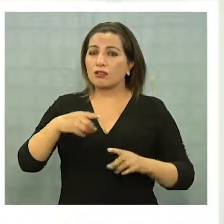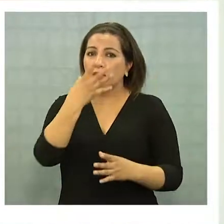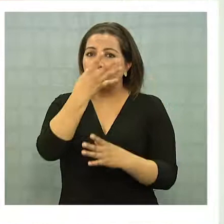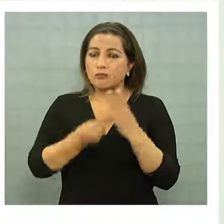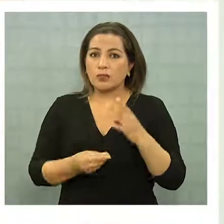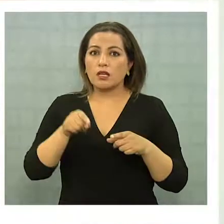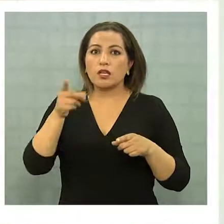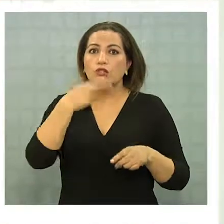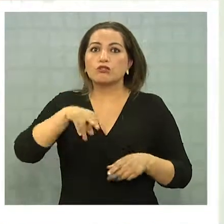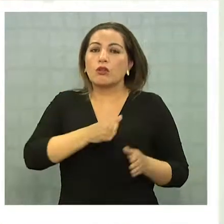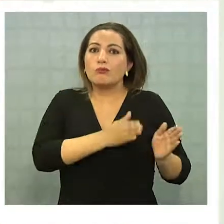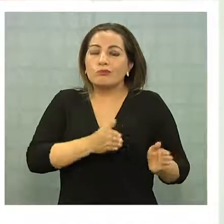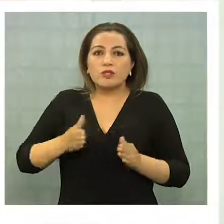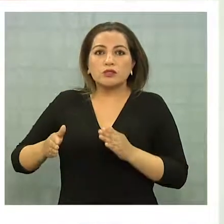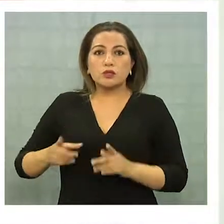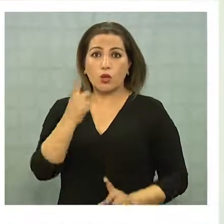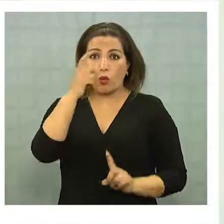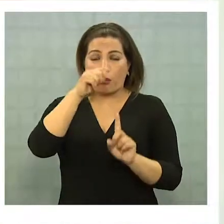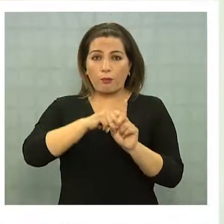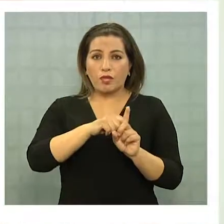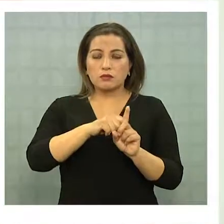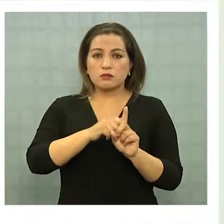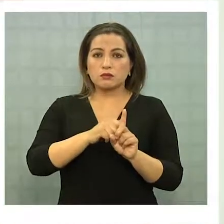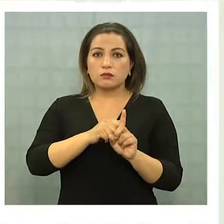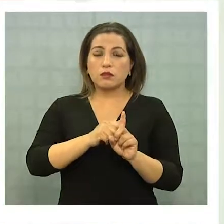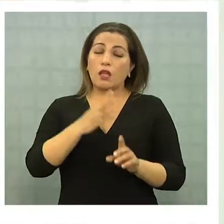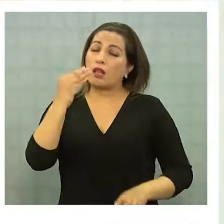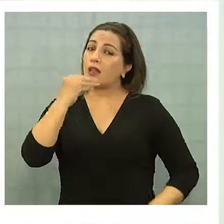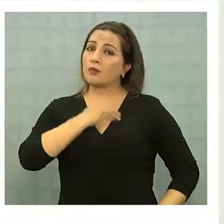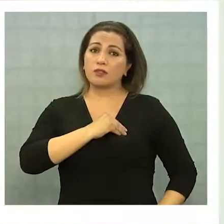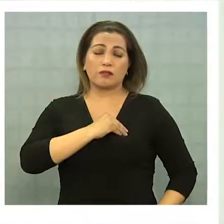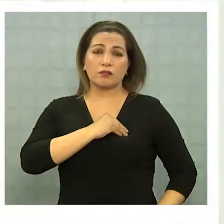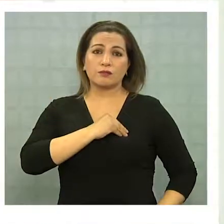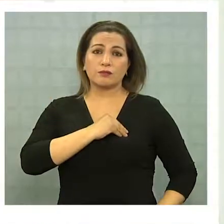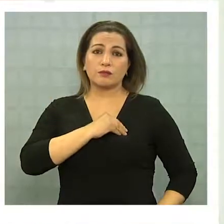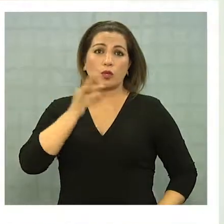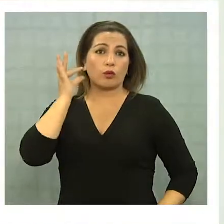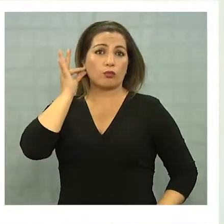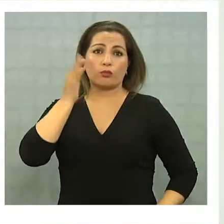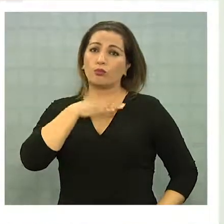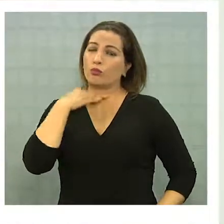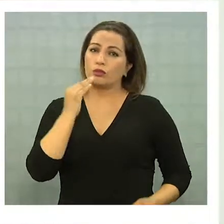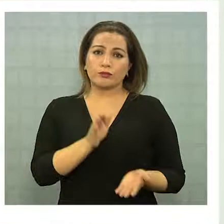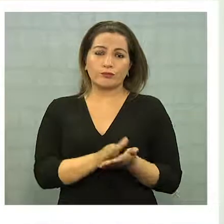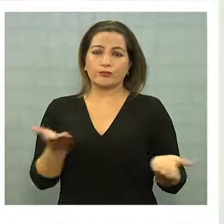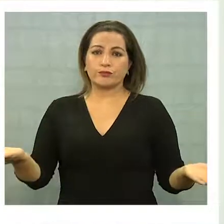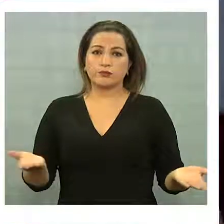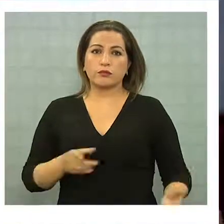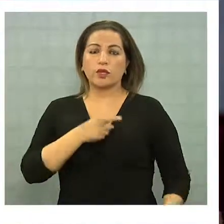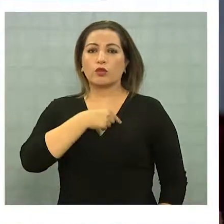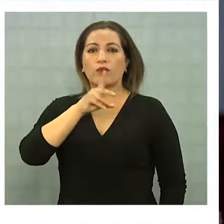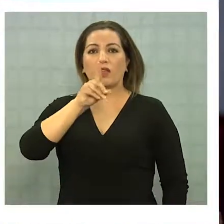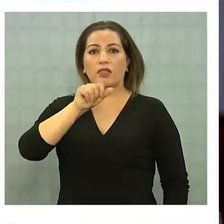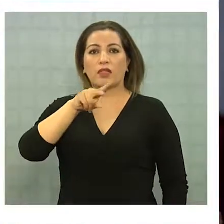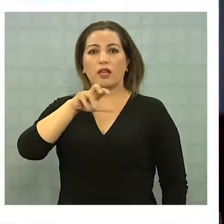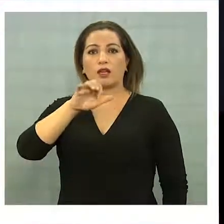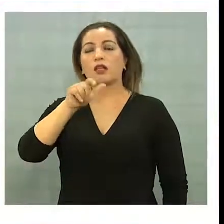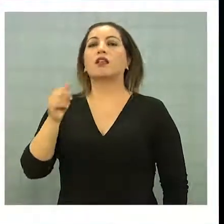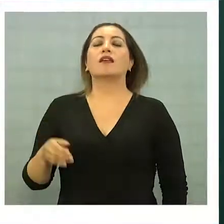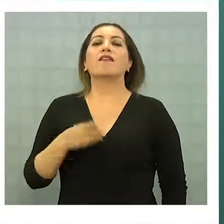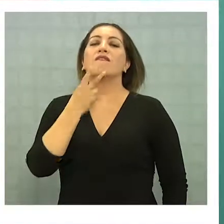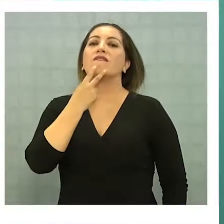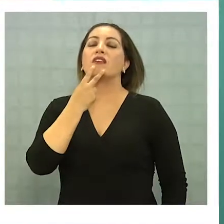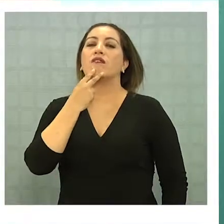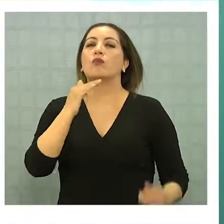de cosas. Y estábamos en ese proceso dentro de un mes de lapso y lamentablemente ella fallece. Daniela Belén